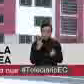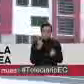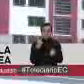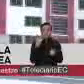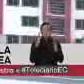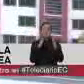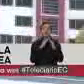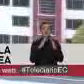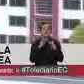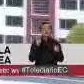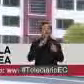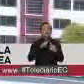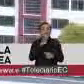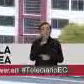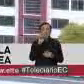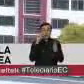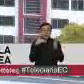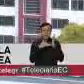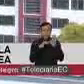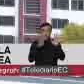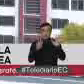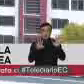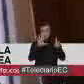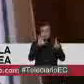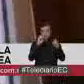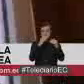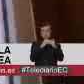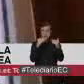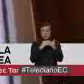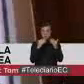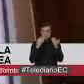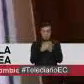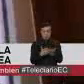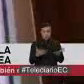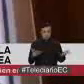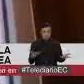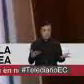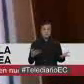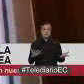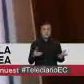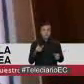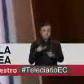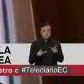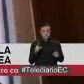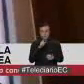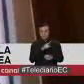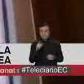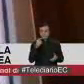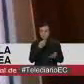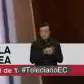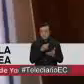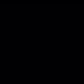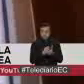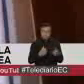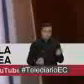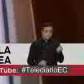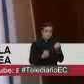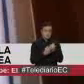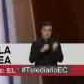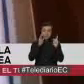ofrecerán casas hasta por $40.960. Ofrece a los compradores un subsidio